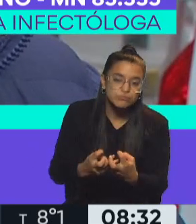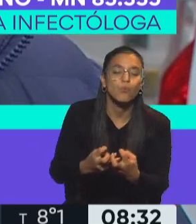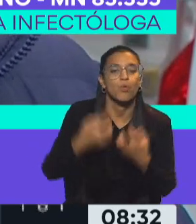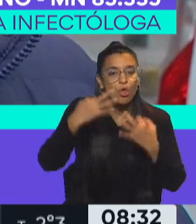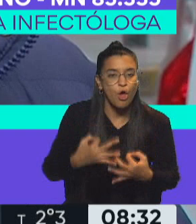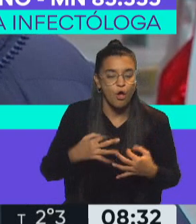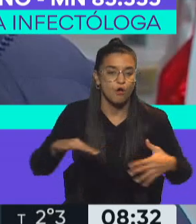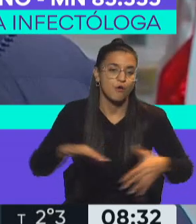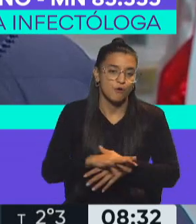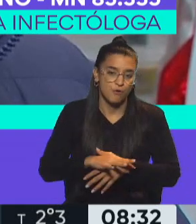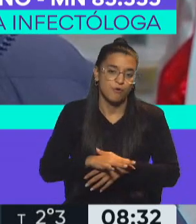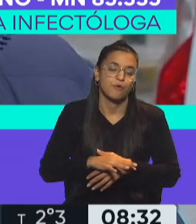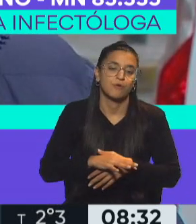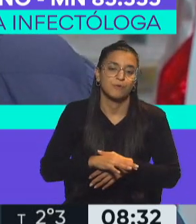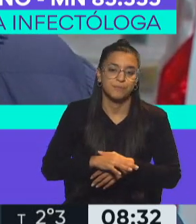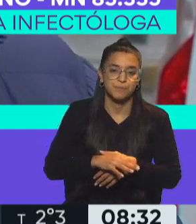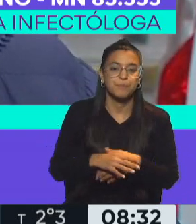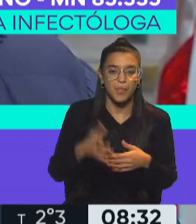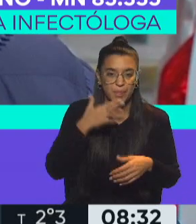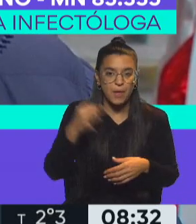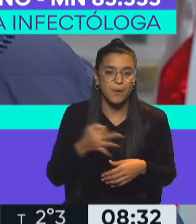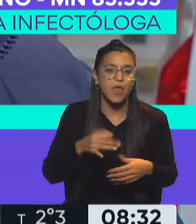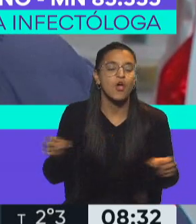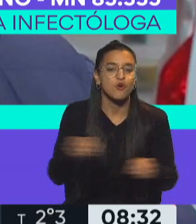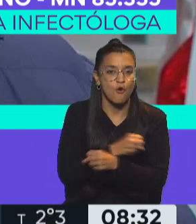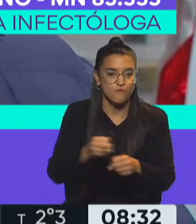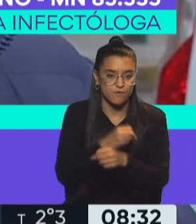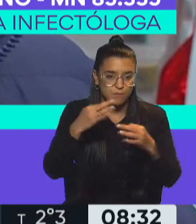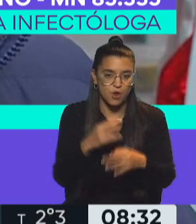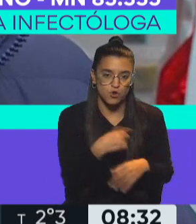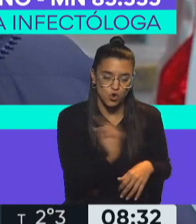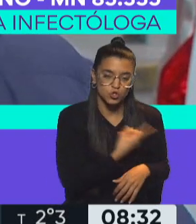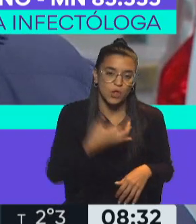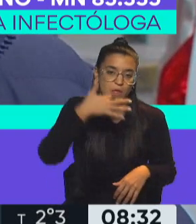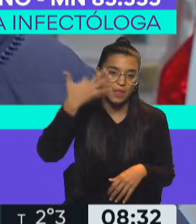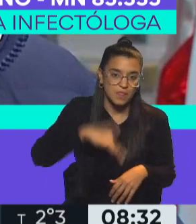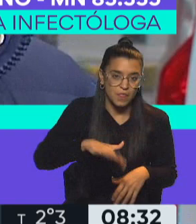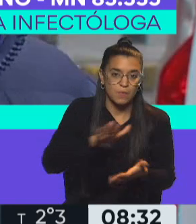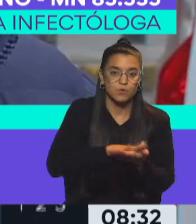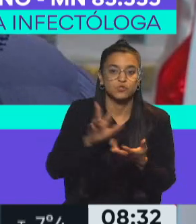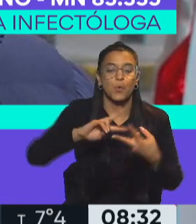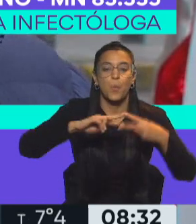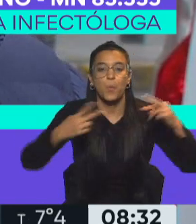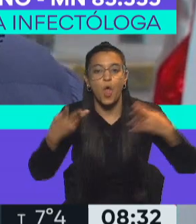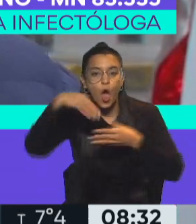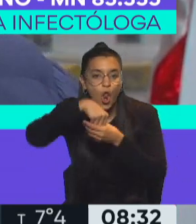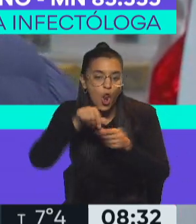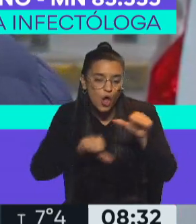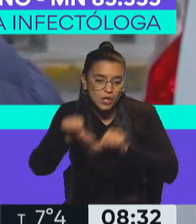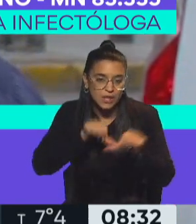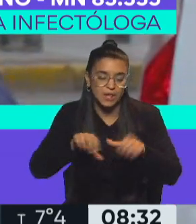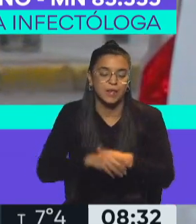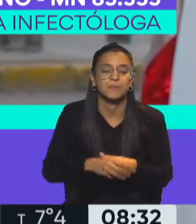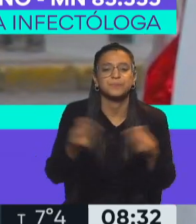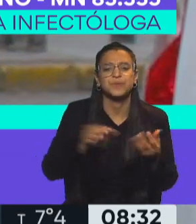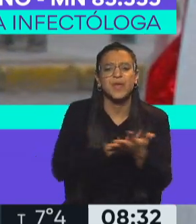hacer digamos, realmente confirmar lo que nosotros entendemos de los modelos biológicos, ¿no? ¿Qué